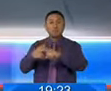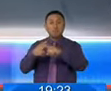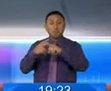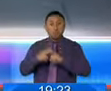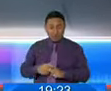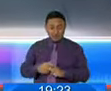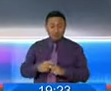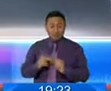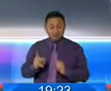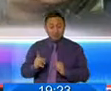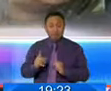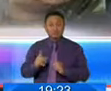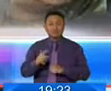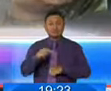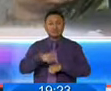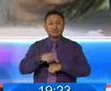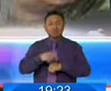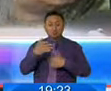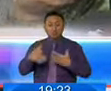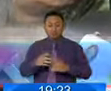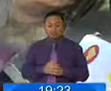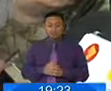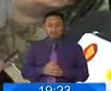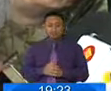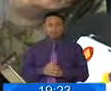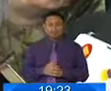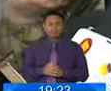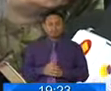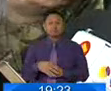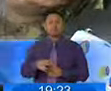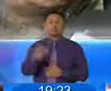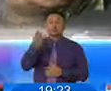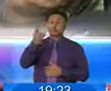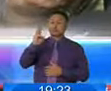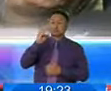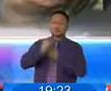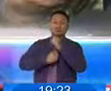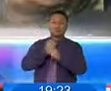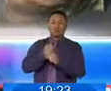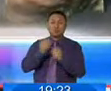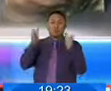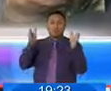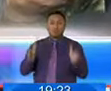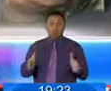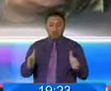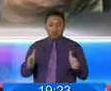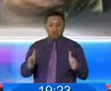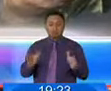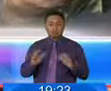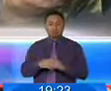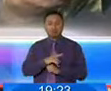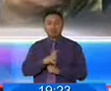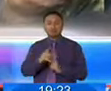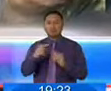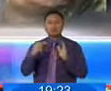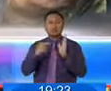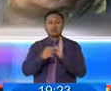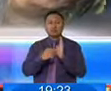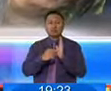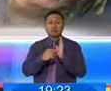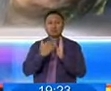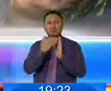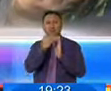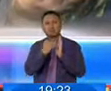y con tiempos limitados. El préstamo va a ser a 16 años plazo, en condiciones blandas, en un interés muy